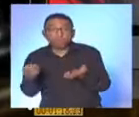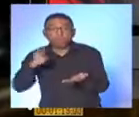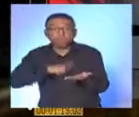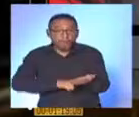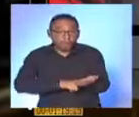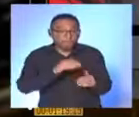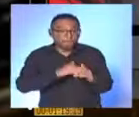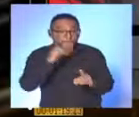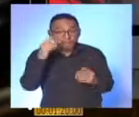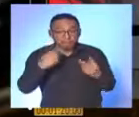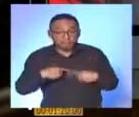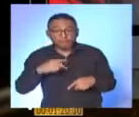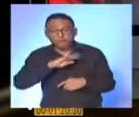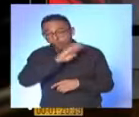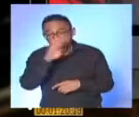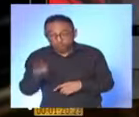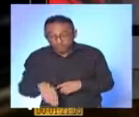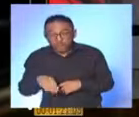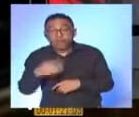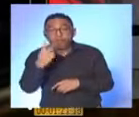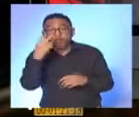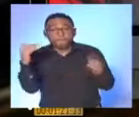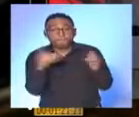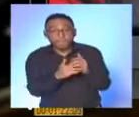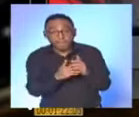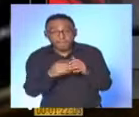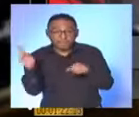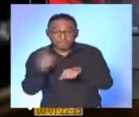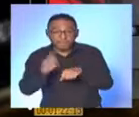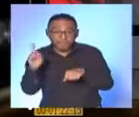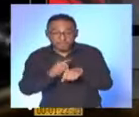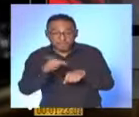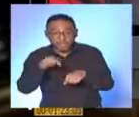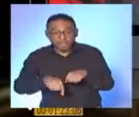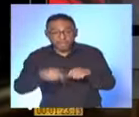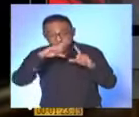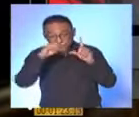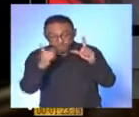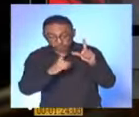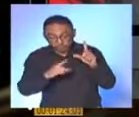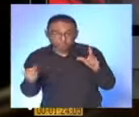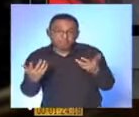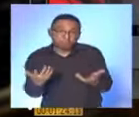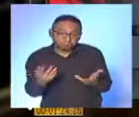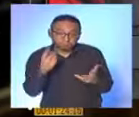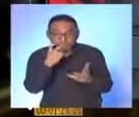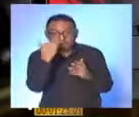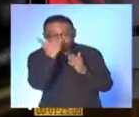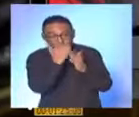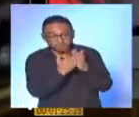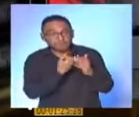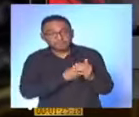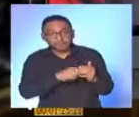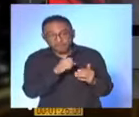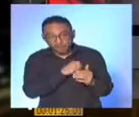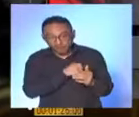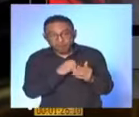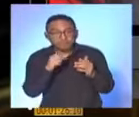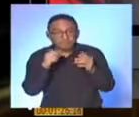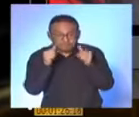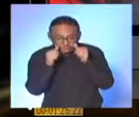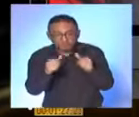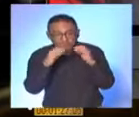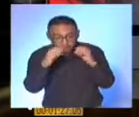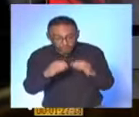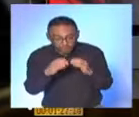1,000 muertos diarios a nivel nacional, por lo que debemos seguir, como ya decía, las medidas sanitarias establecidas. Pero de